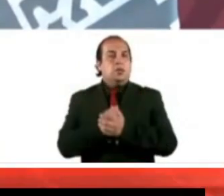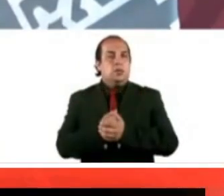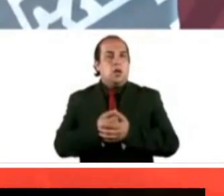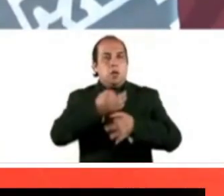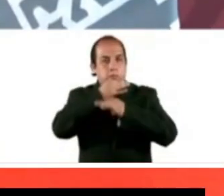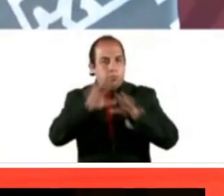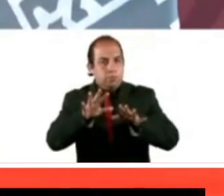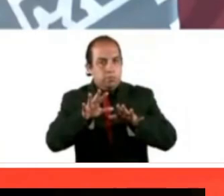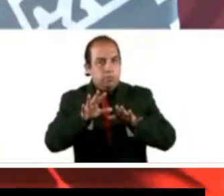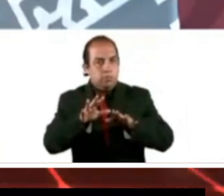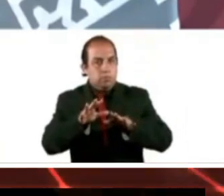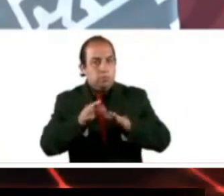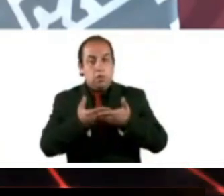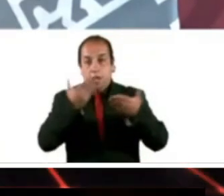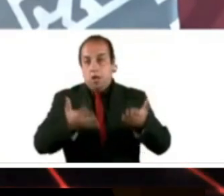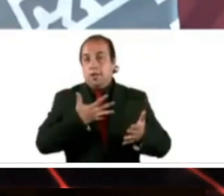ahora filtran un documento,